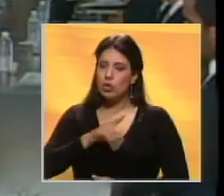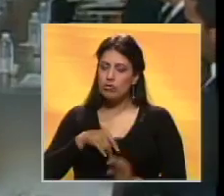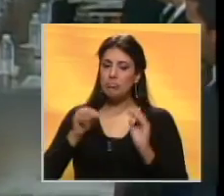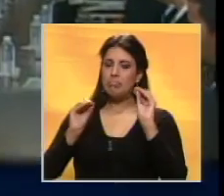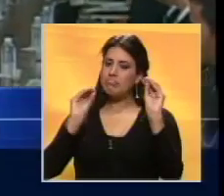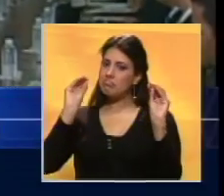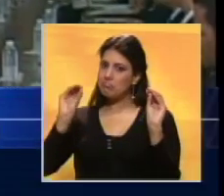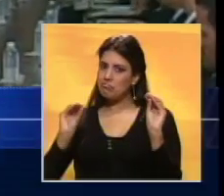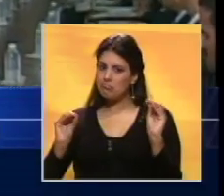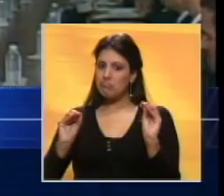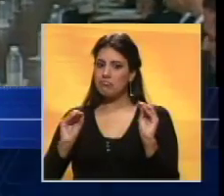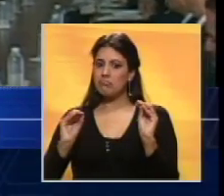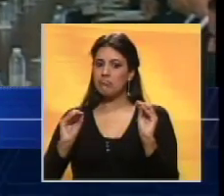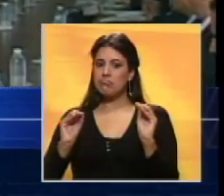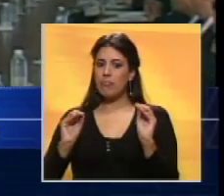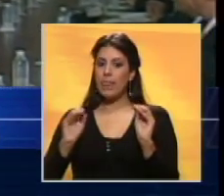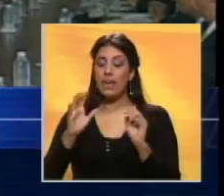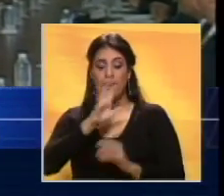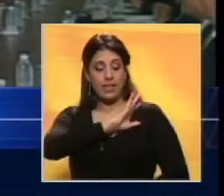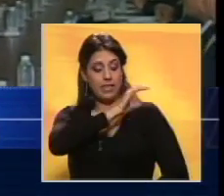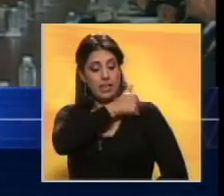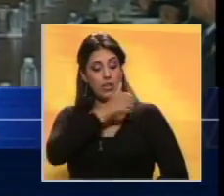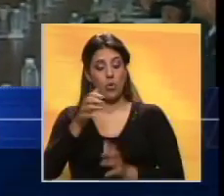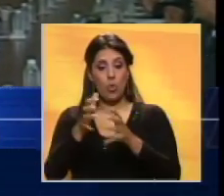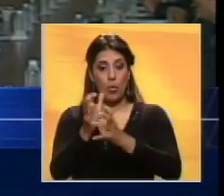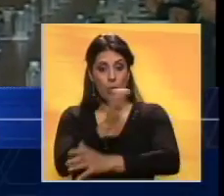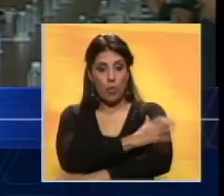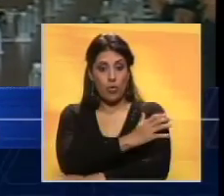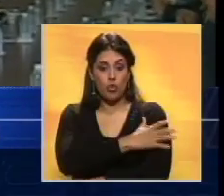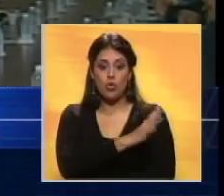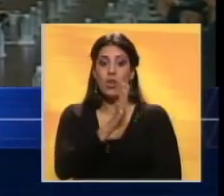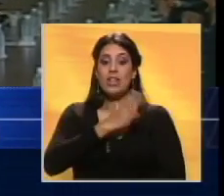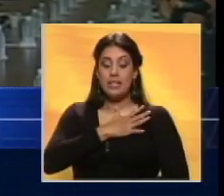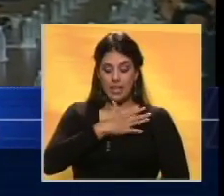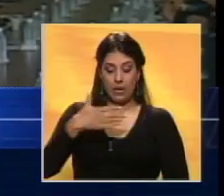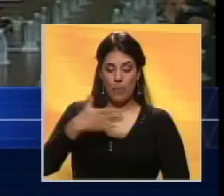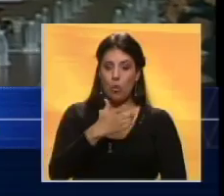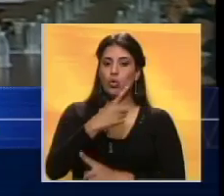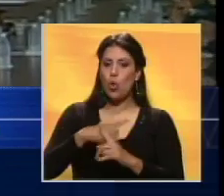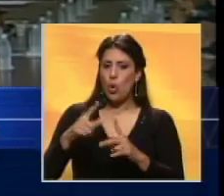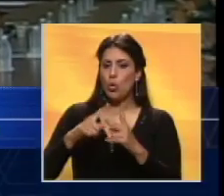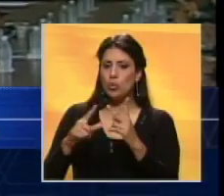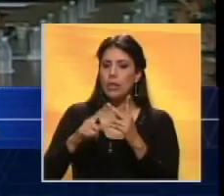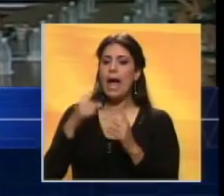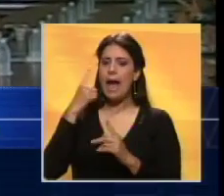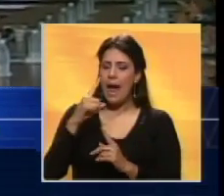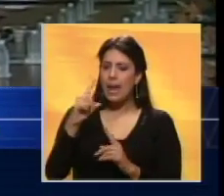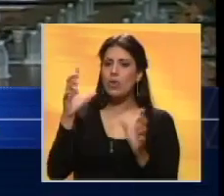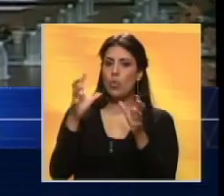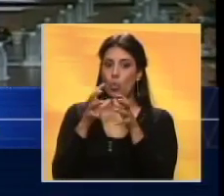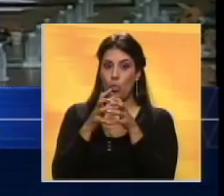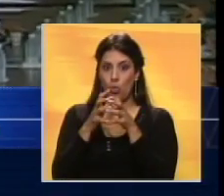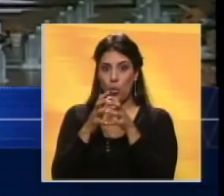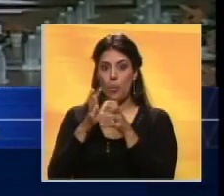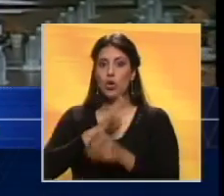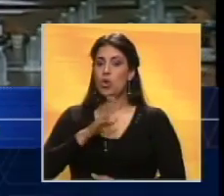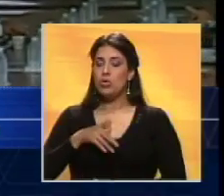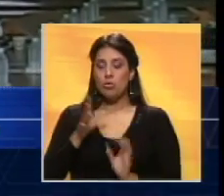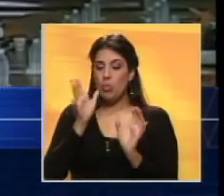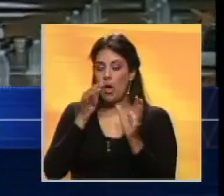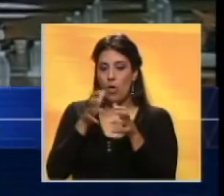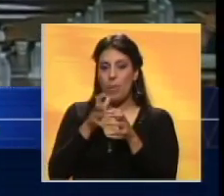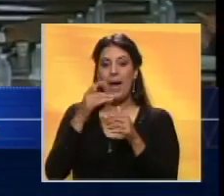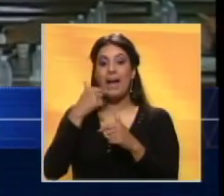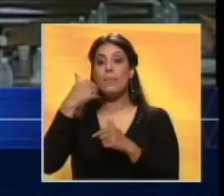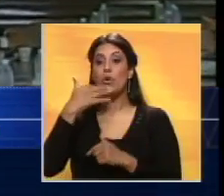convocado a la dirigencia de la oposición, a la que está en la MUC y más allá de la MUC. Hay otros partidos que no están agrupados